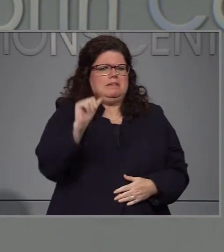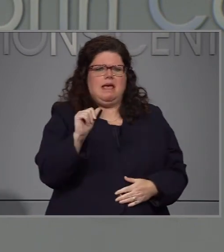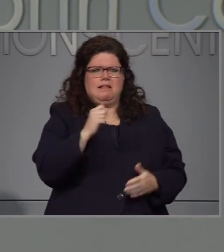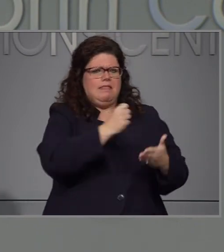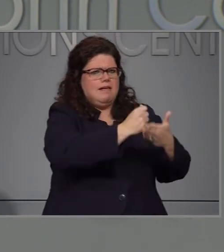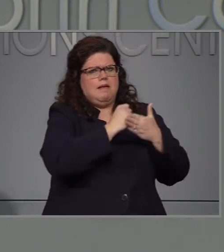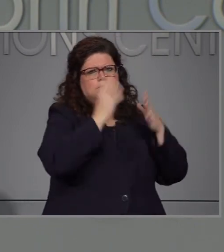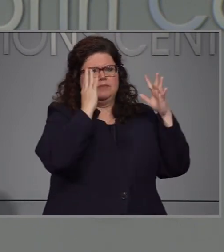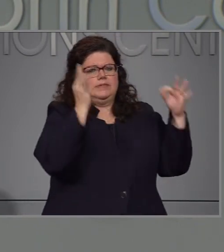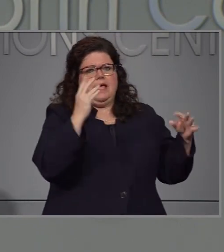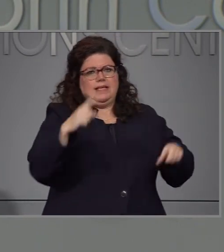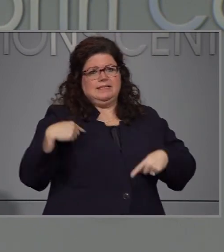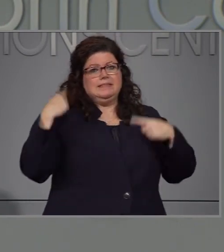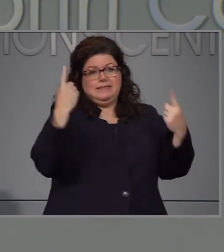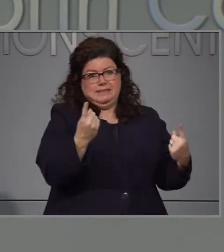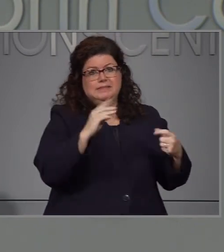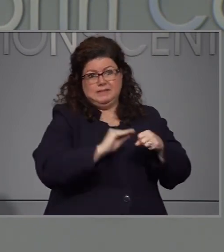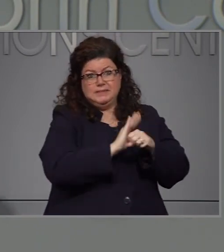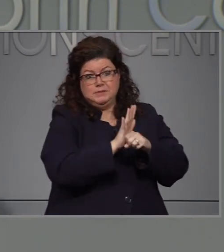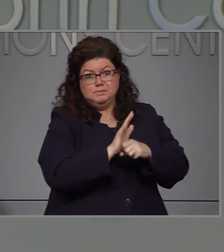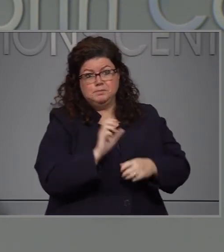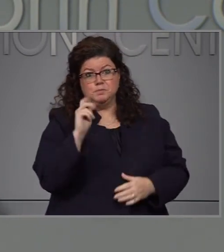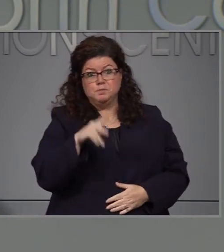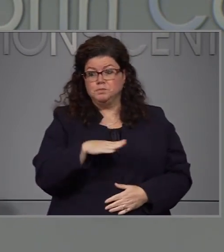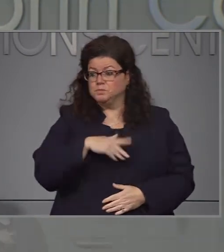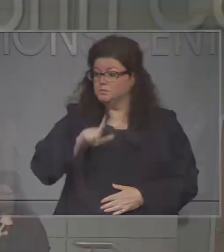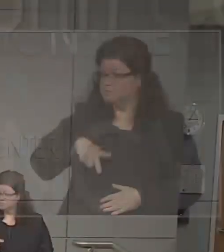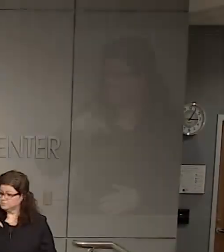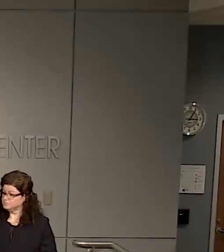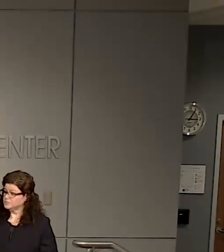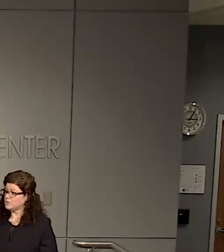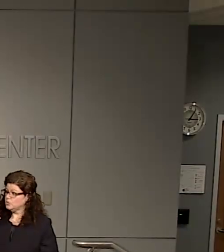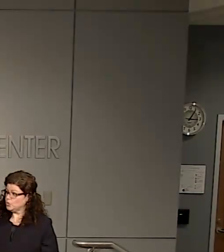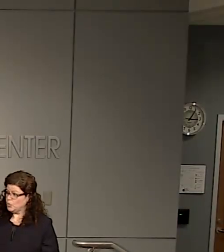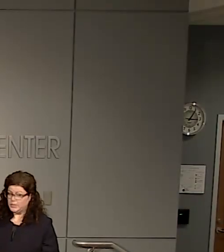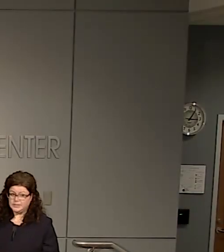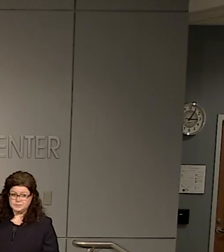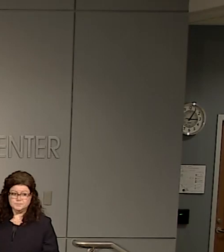estado impulsando nuestras decisiones en esta pandemia. Doctora Cohen.